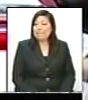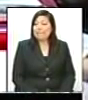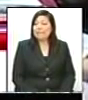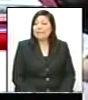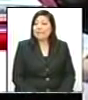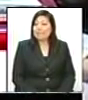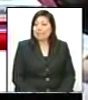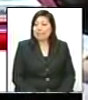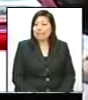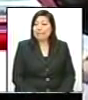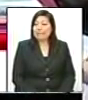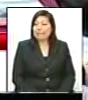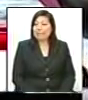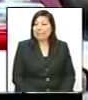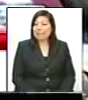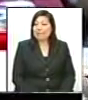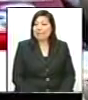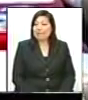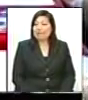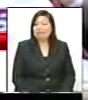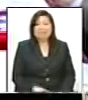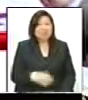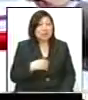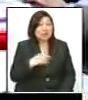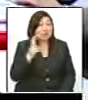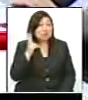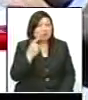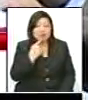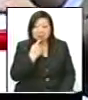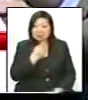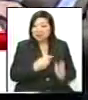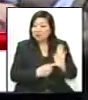Gracias por los conceptos que he escuchado y muy bien la